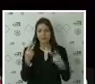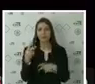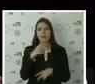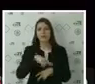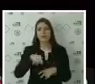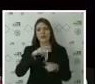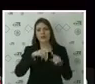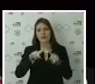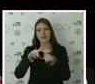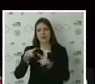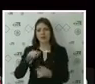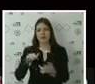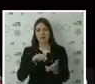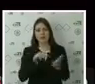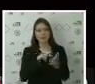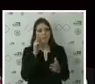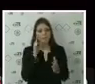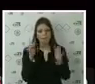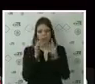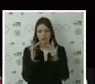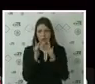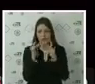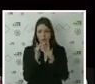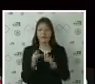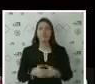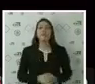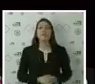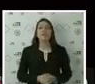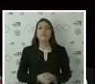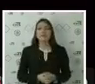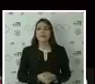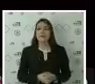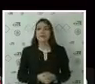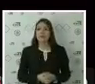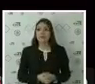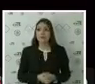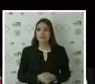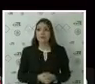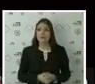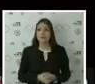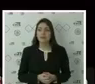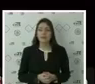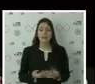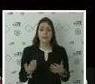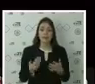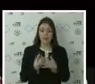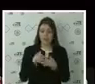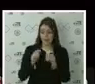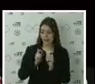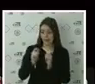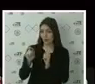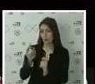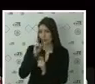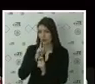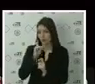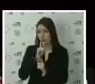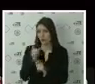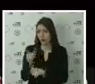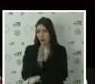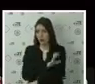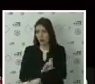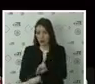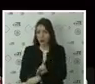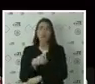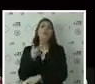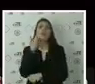las distintas redes sociales. Antes de ceder el manejo del webinar a nuestra coordinadora, me permitiré